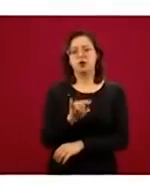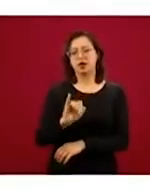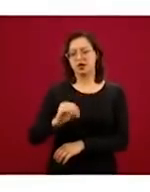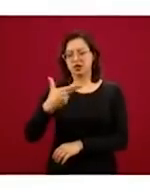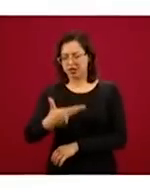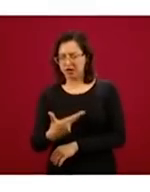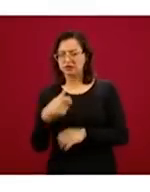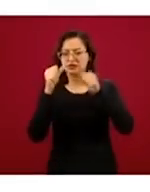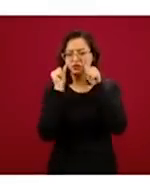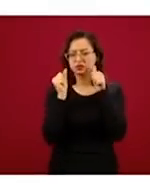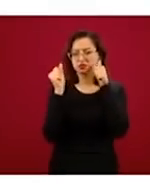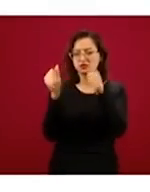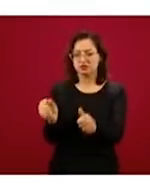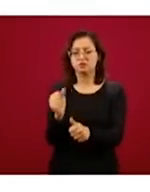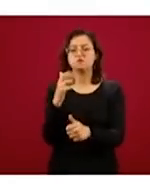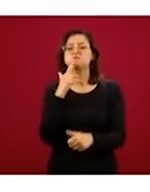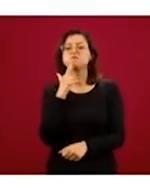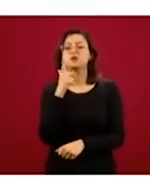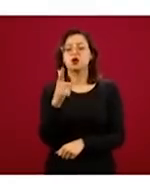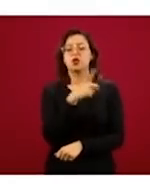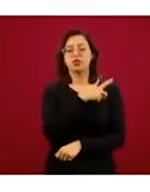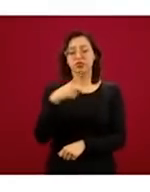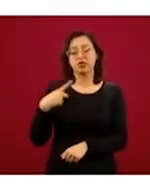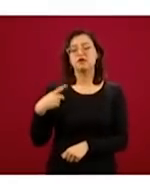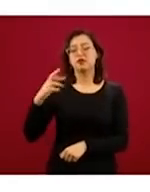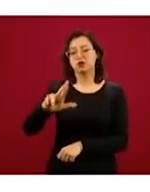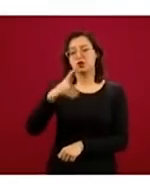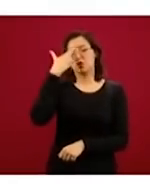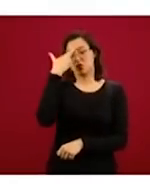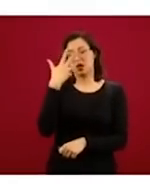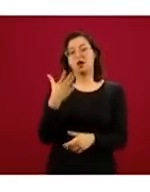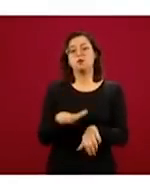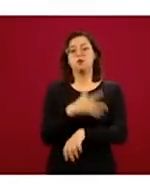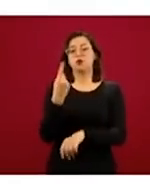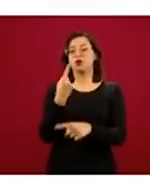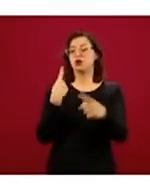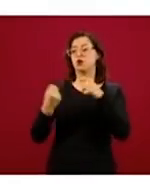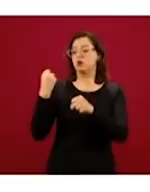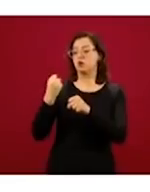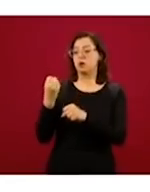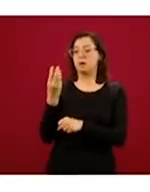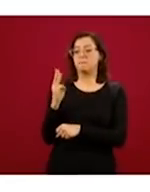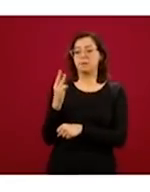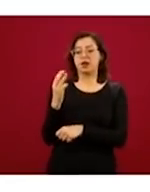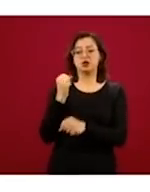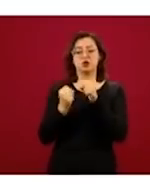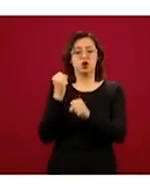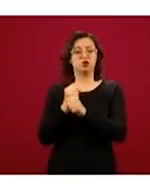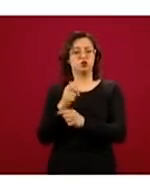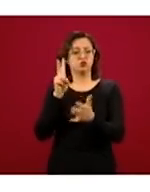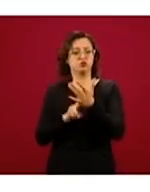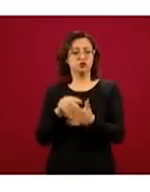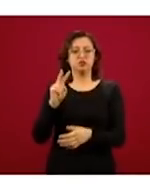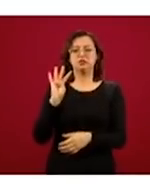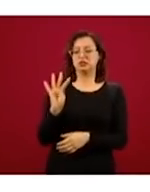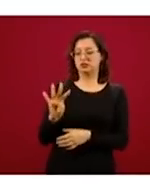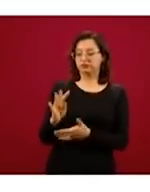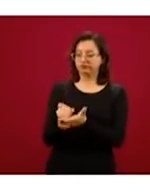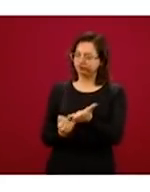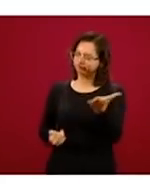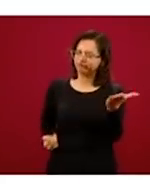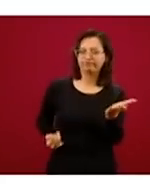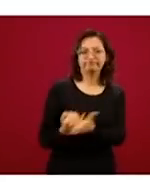atención y su memoria sobre las decisiones que tomamos en mayo de 2019 como